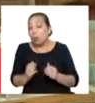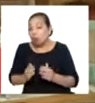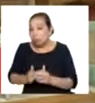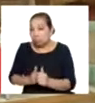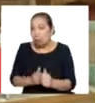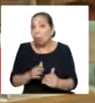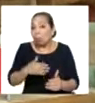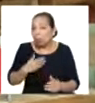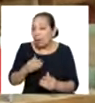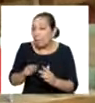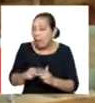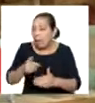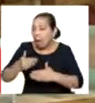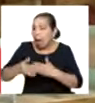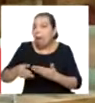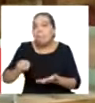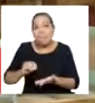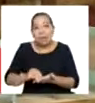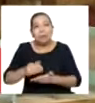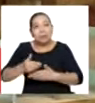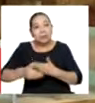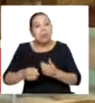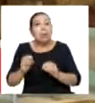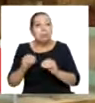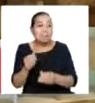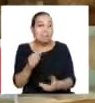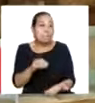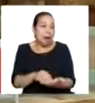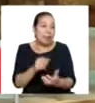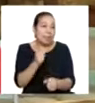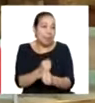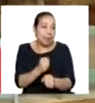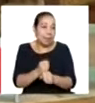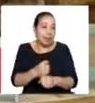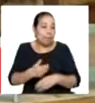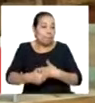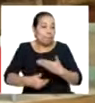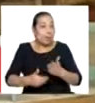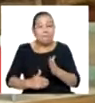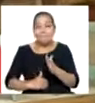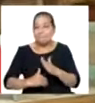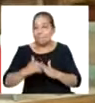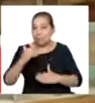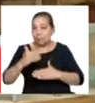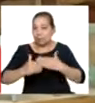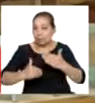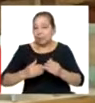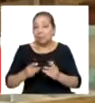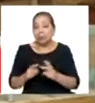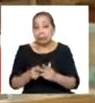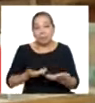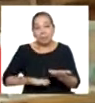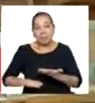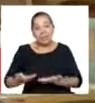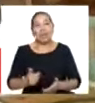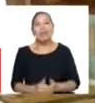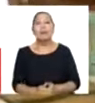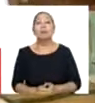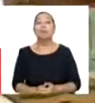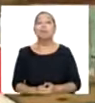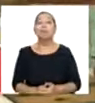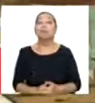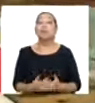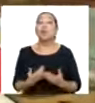guía ellos van a comenzar a generar empresas, generar puestos de trabajo y productos de alta calidad que van a poder comercializar en el mercado. Ahora,